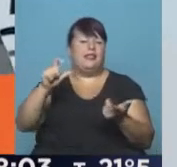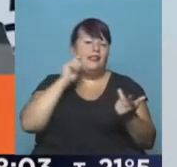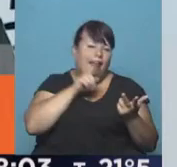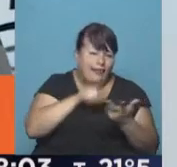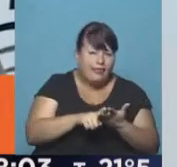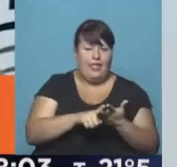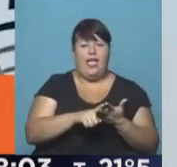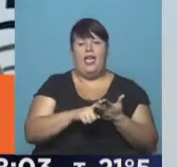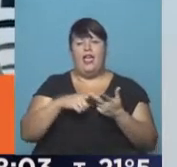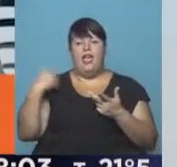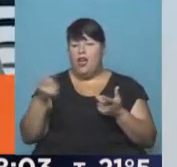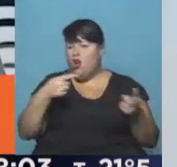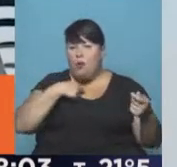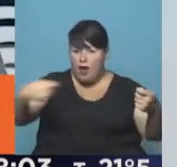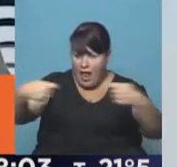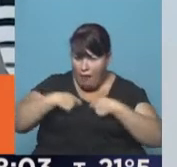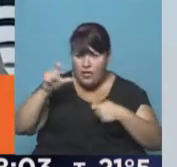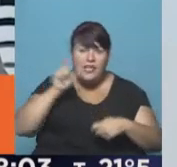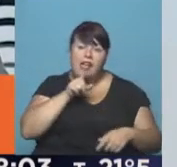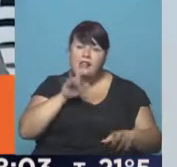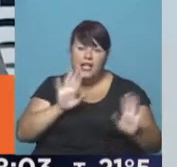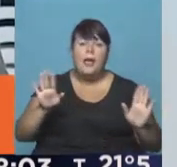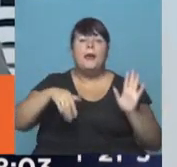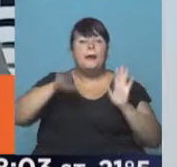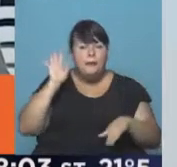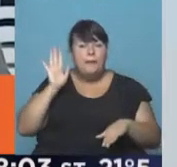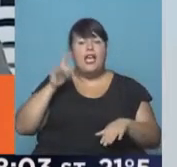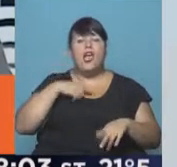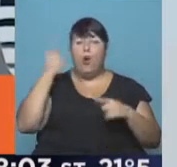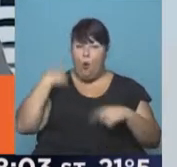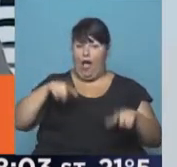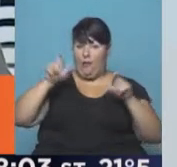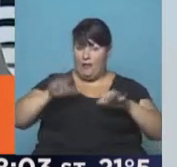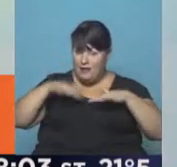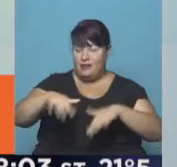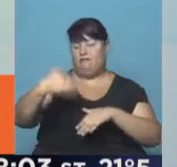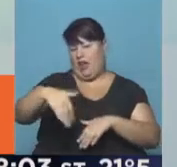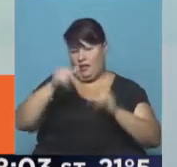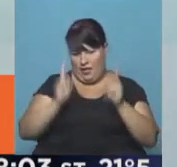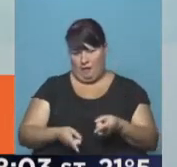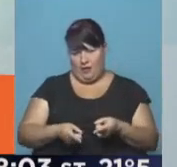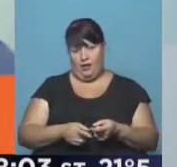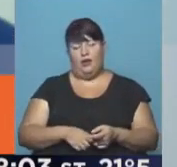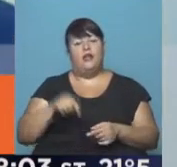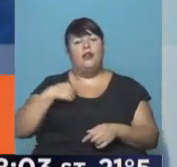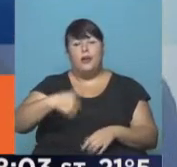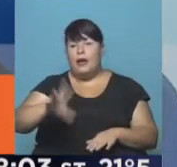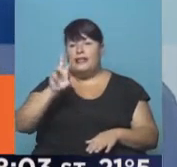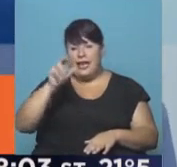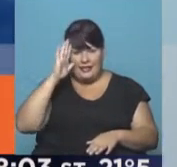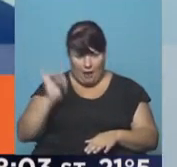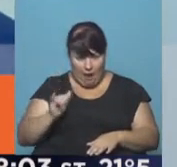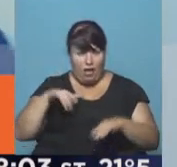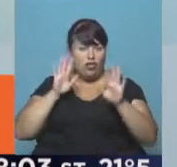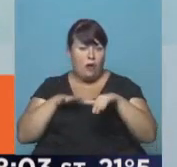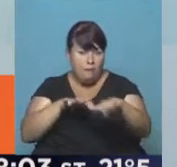de ahí seguramente no va a haber ninguna respuesta del gobierno. Vamos a seguir con este plan de lucha, hablándolo con los compañeros de la CTA, con los compañeros